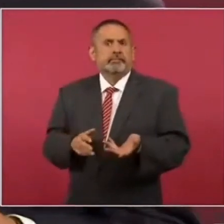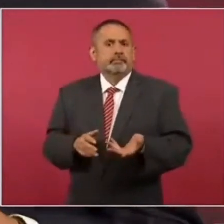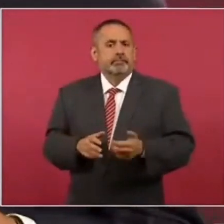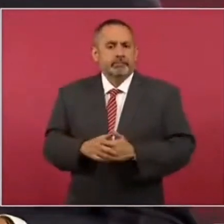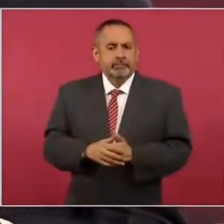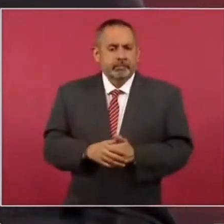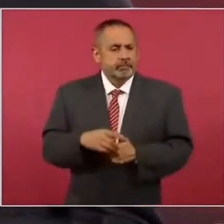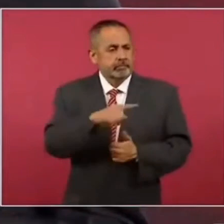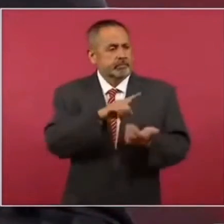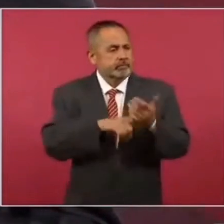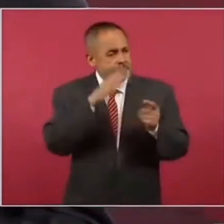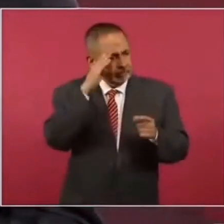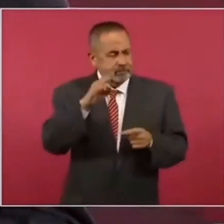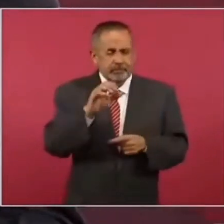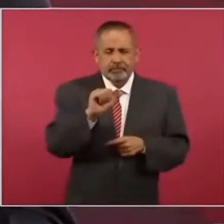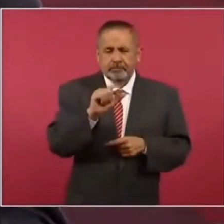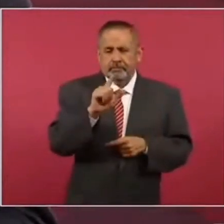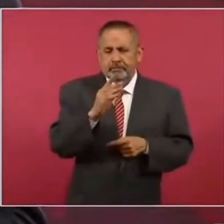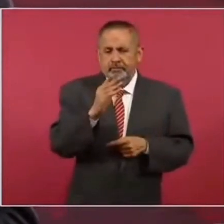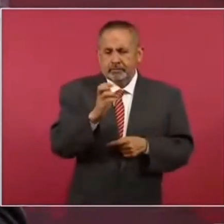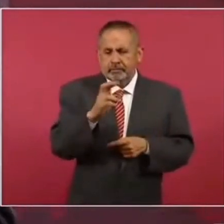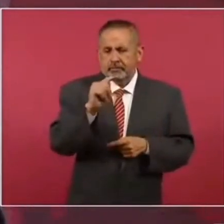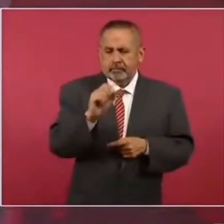el señor Alberto Valleres,